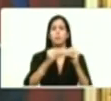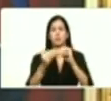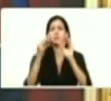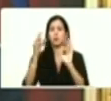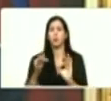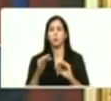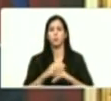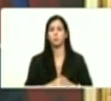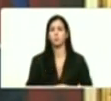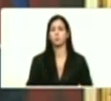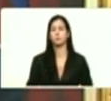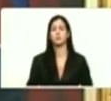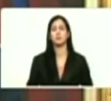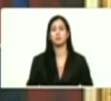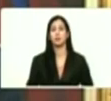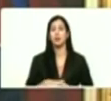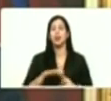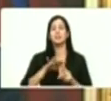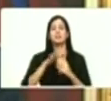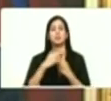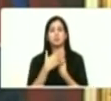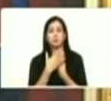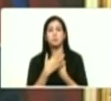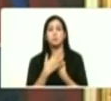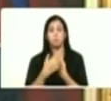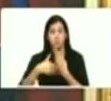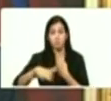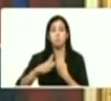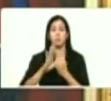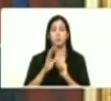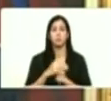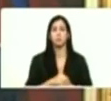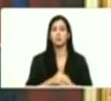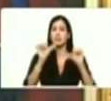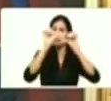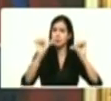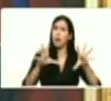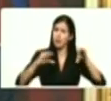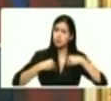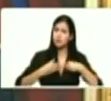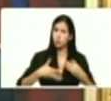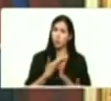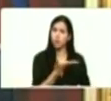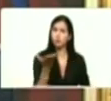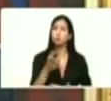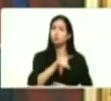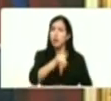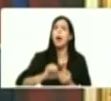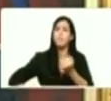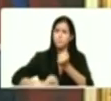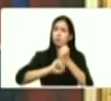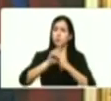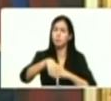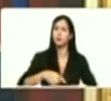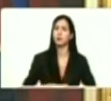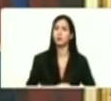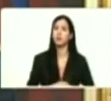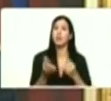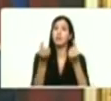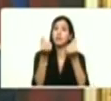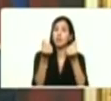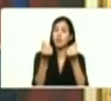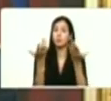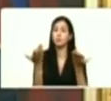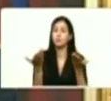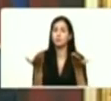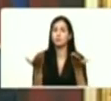a las circunstancias más adelante bueno sea un sistema recibido y apoyado los recursos así lo